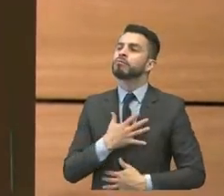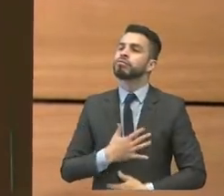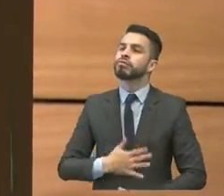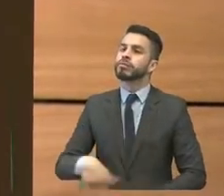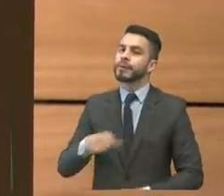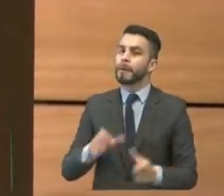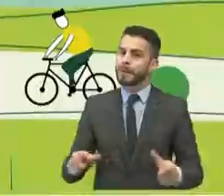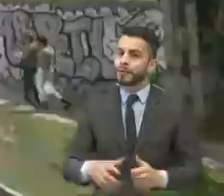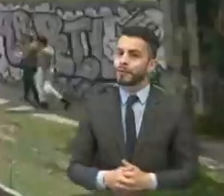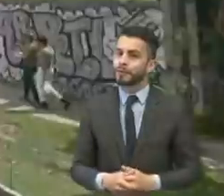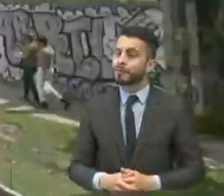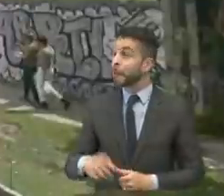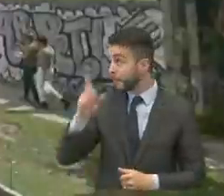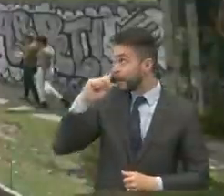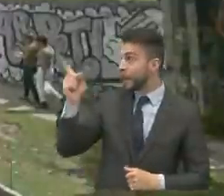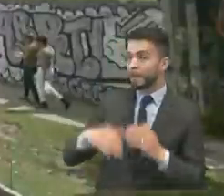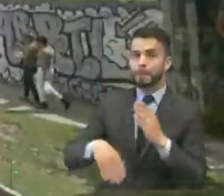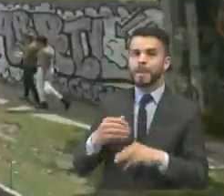Empecemos por el tramo de Usaquén.